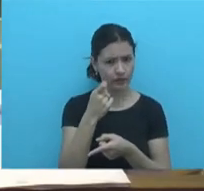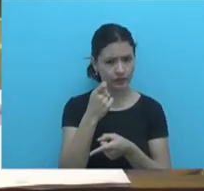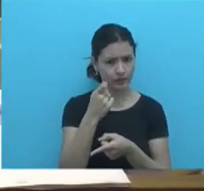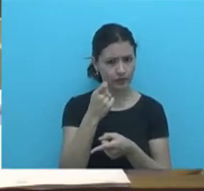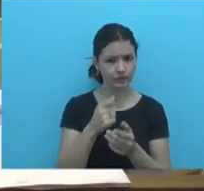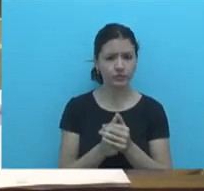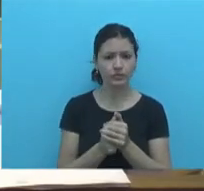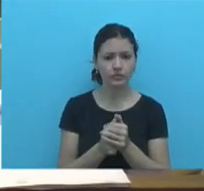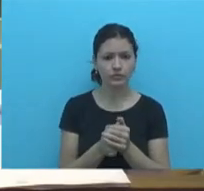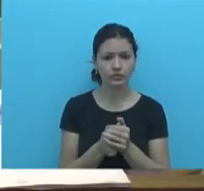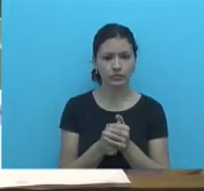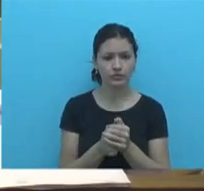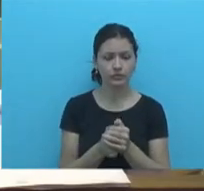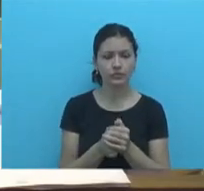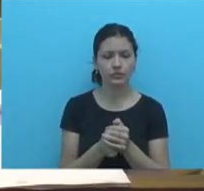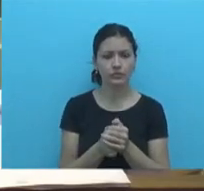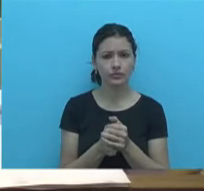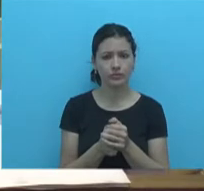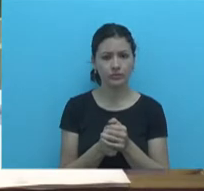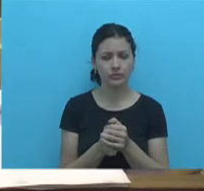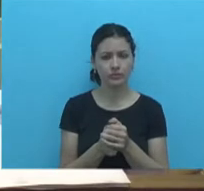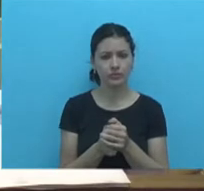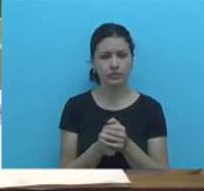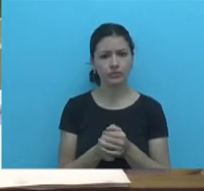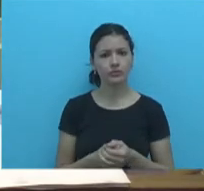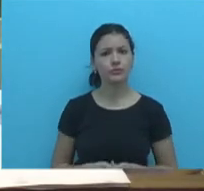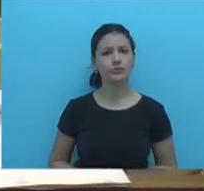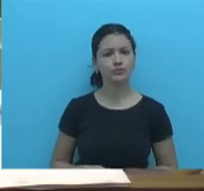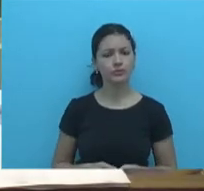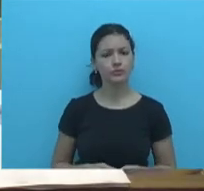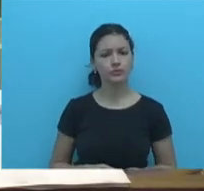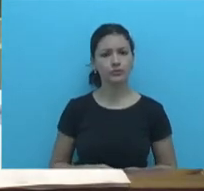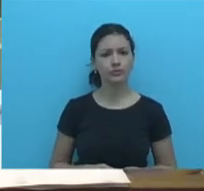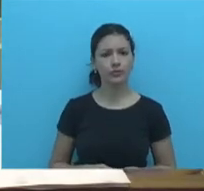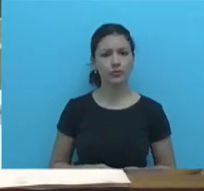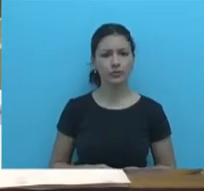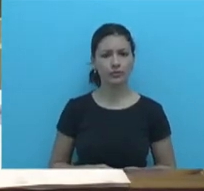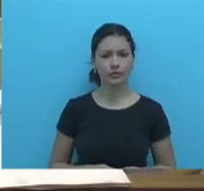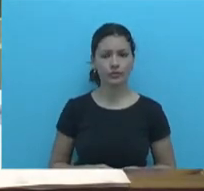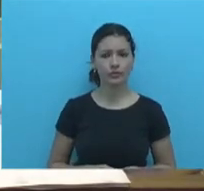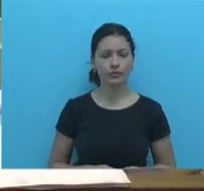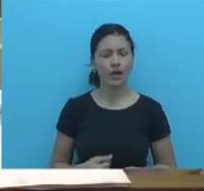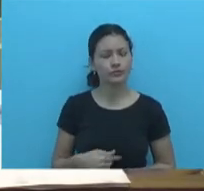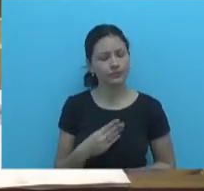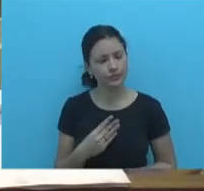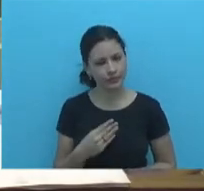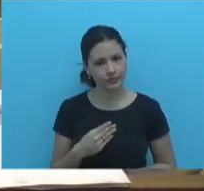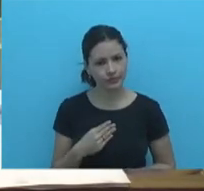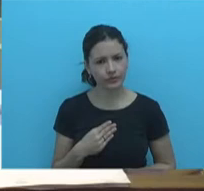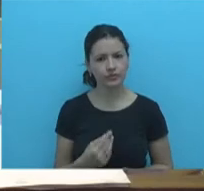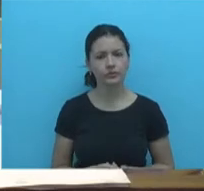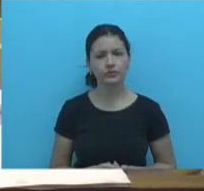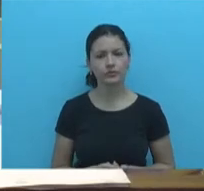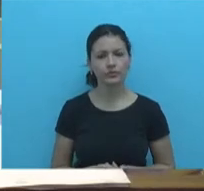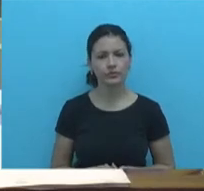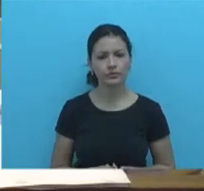uno más de los poderes, de los tres que teníamos. Así que espero de que, yo sé particularmente